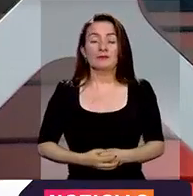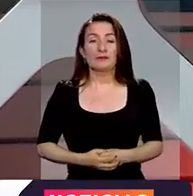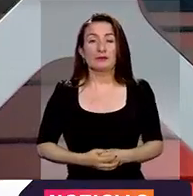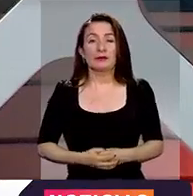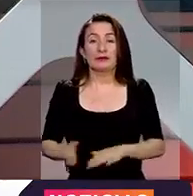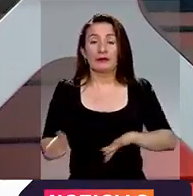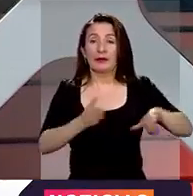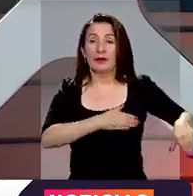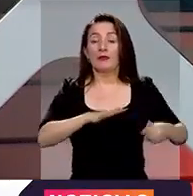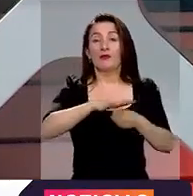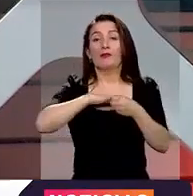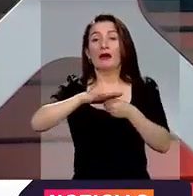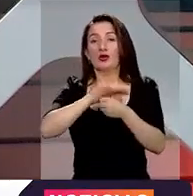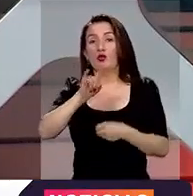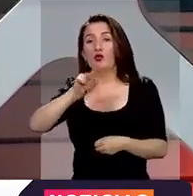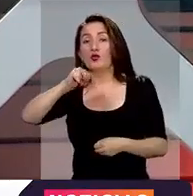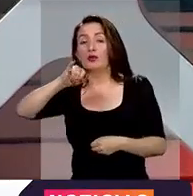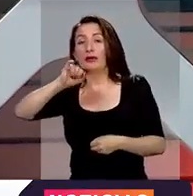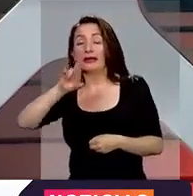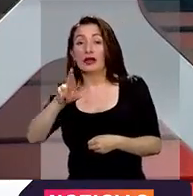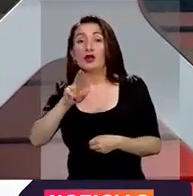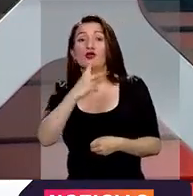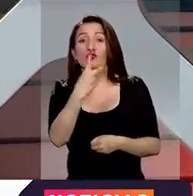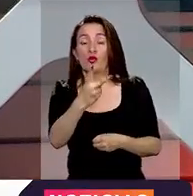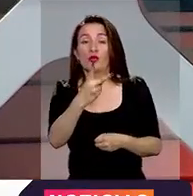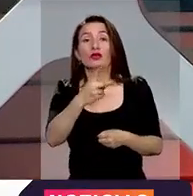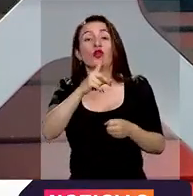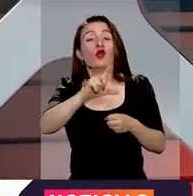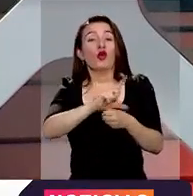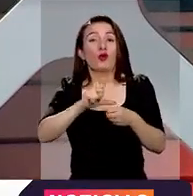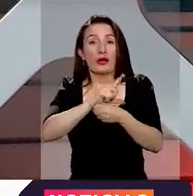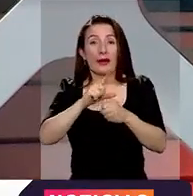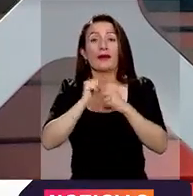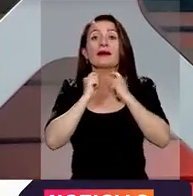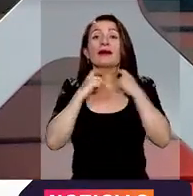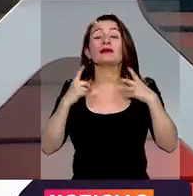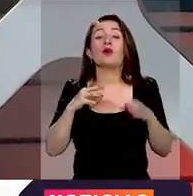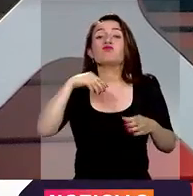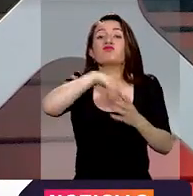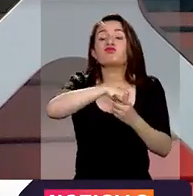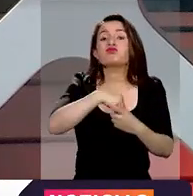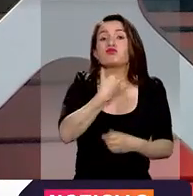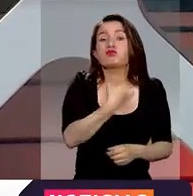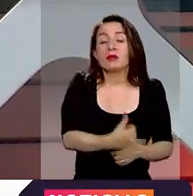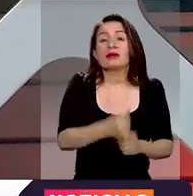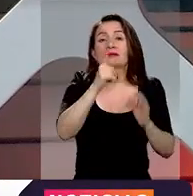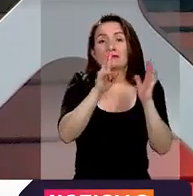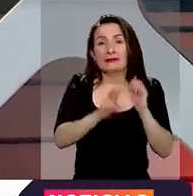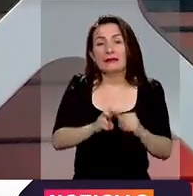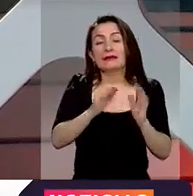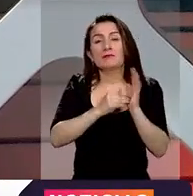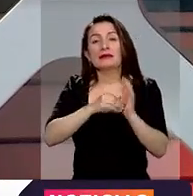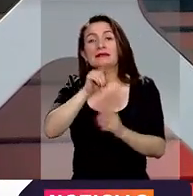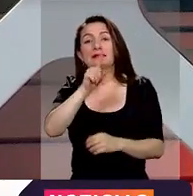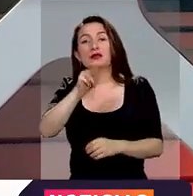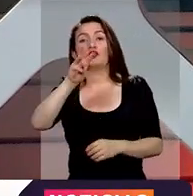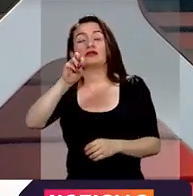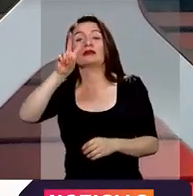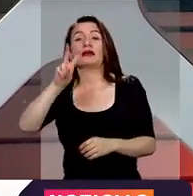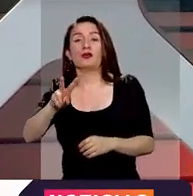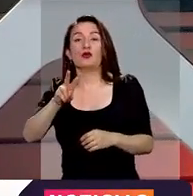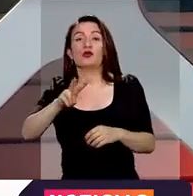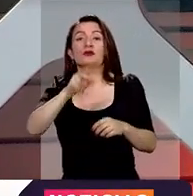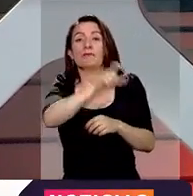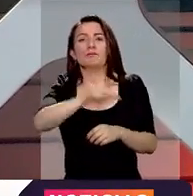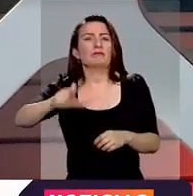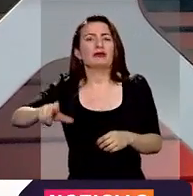El barrio Unir 2 de la localidad de Engativá cuenta con cerca de 7.182 habitantes. La tercera parte de ellos